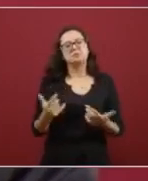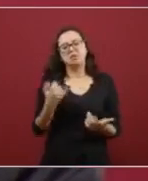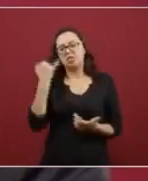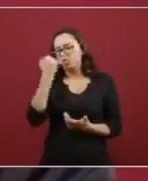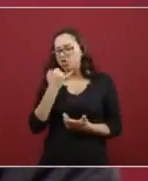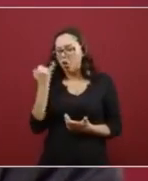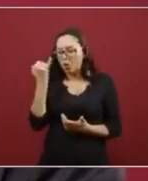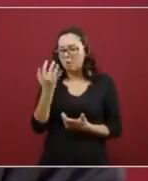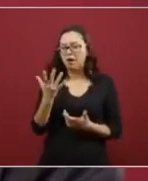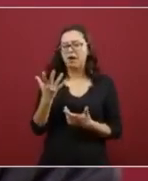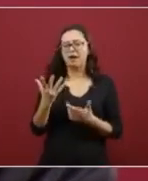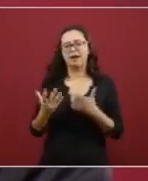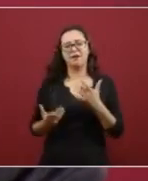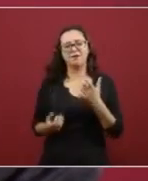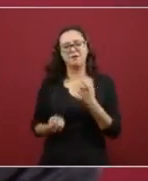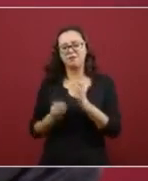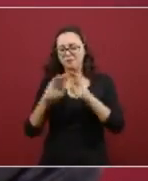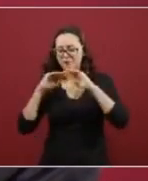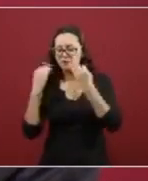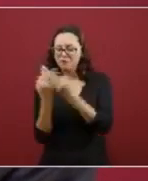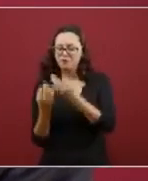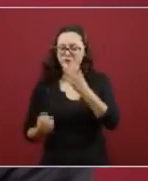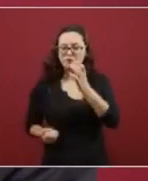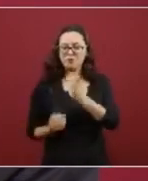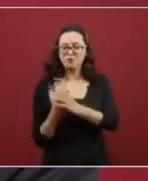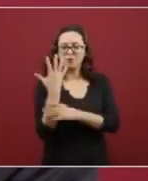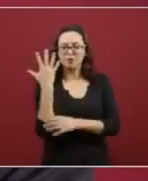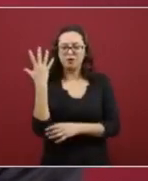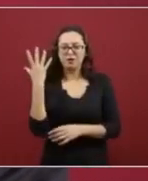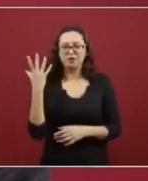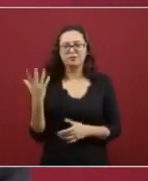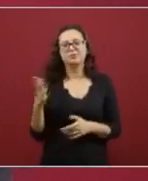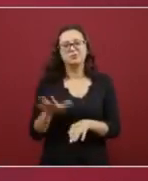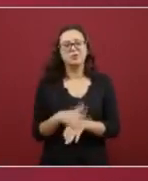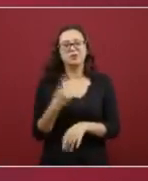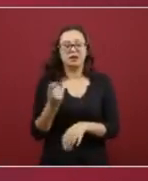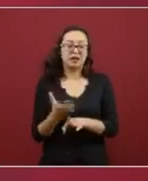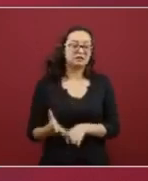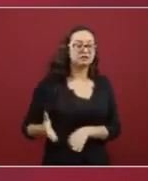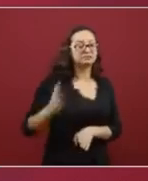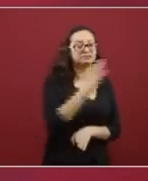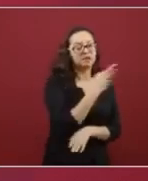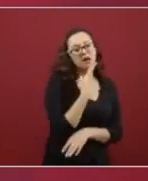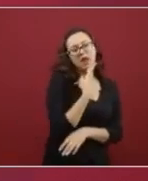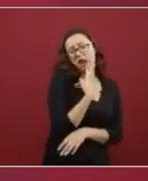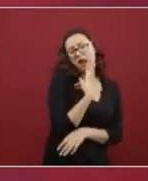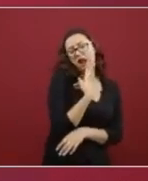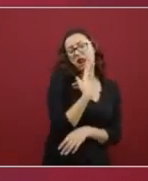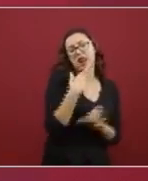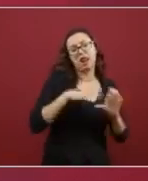nuevo, porque esa jeringonza neoliberal, además,